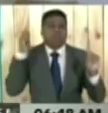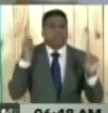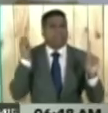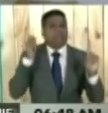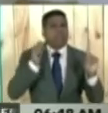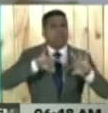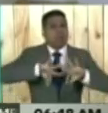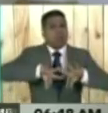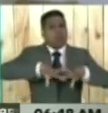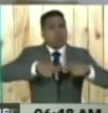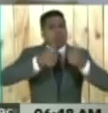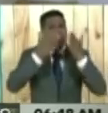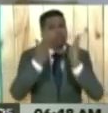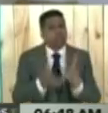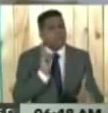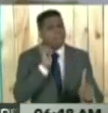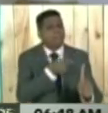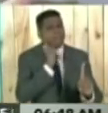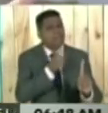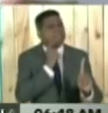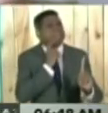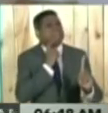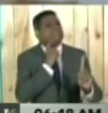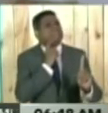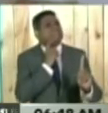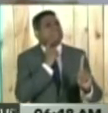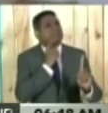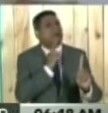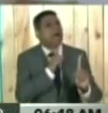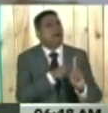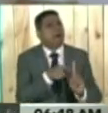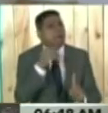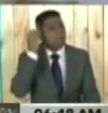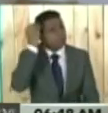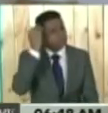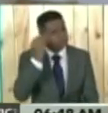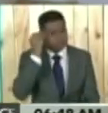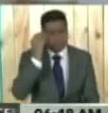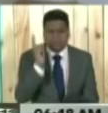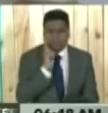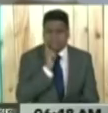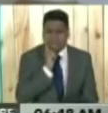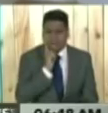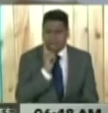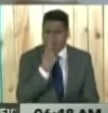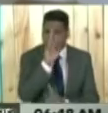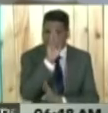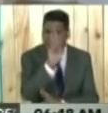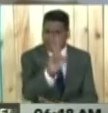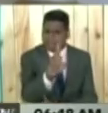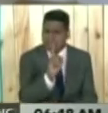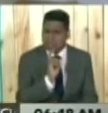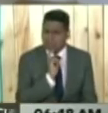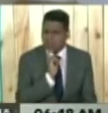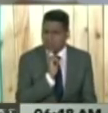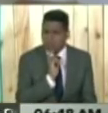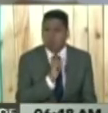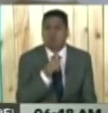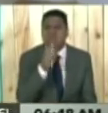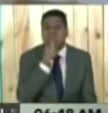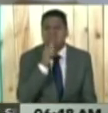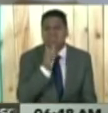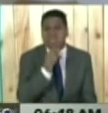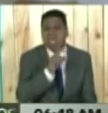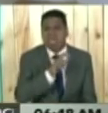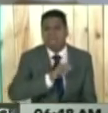corrupción. O sea, ya ahí tú dices, bueno, ¿qué, cómo es esto? ¿Qué respeto es este? Que quien lleva las